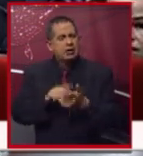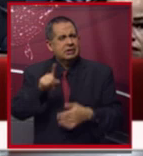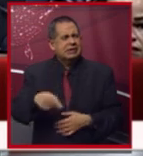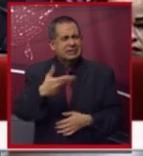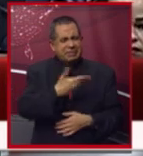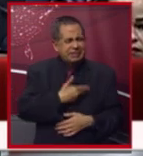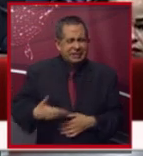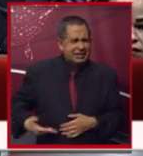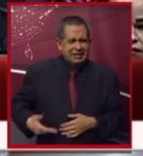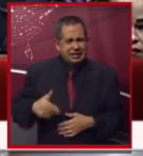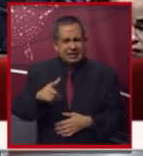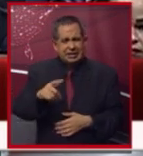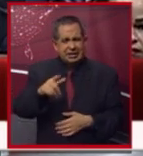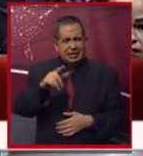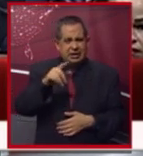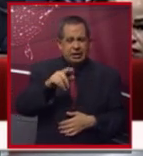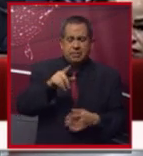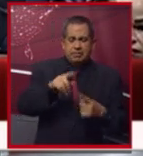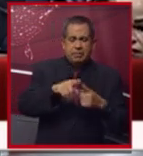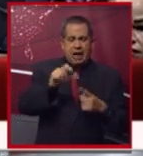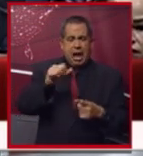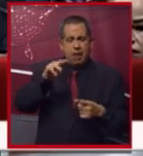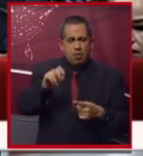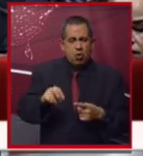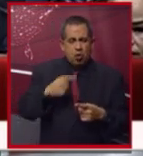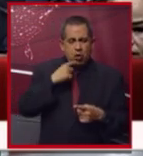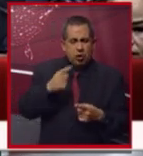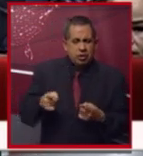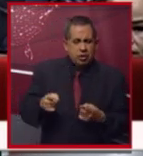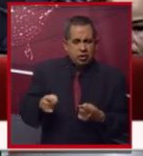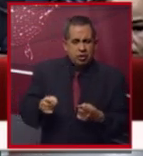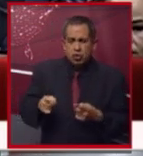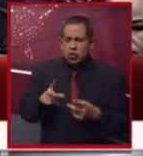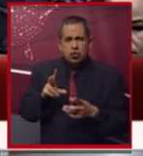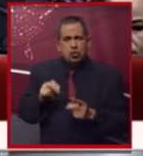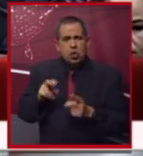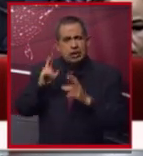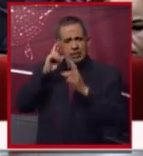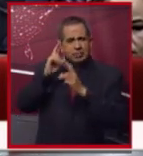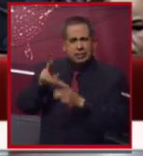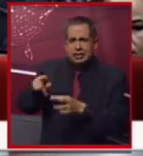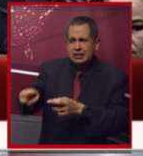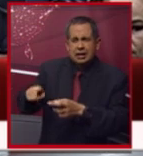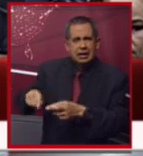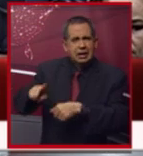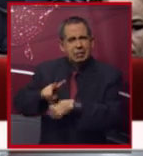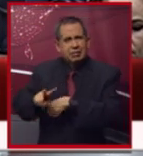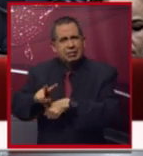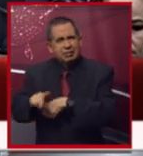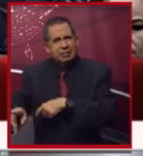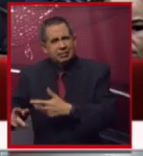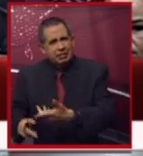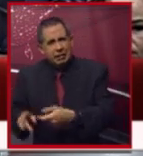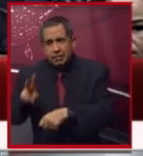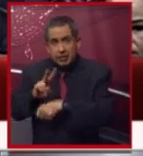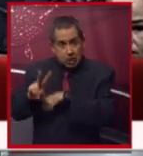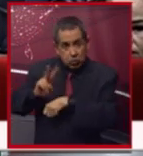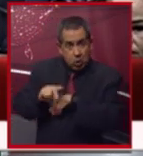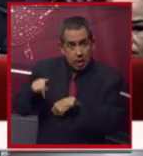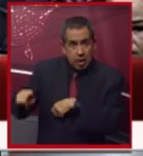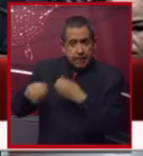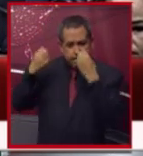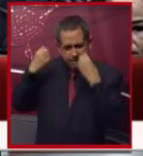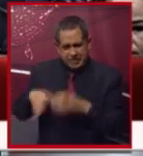López respaldan a un régimen que no respeta la dignidad humana, que ha violado los derechos